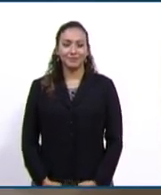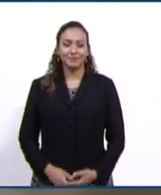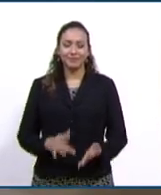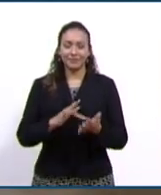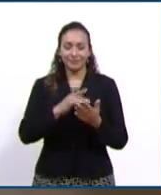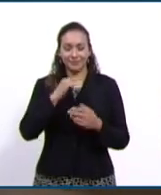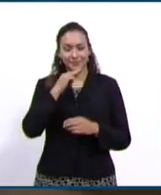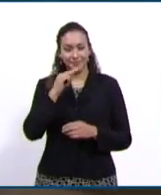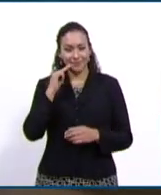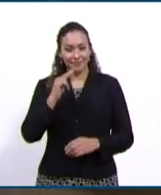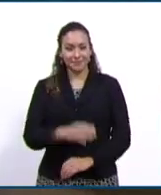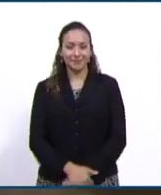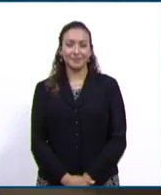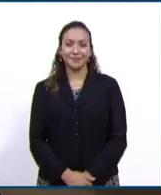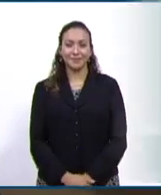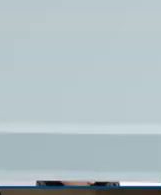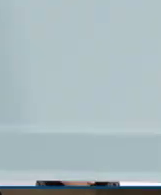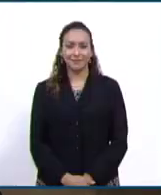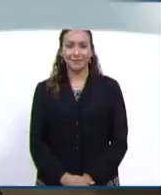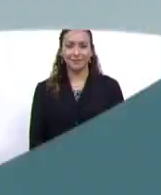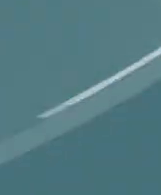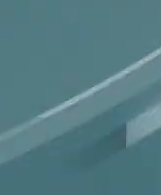Federación, Marta Rodríguez.